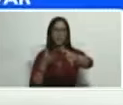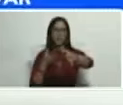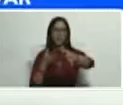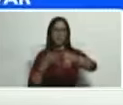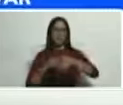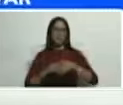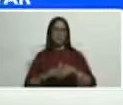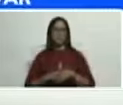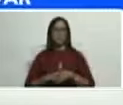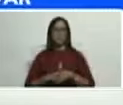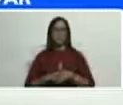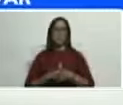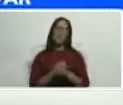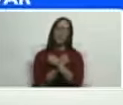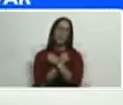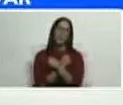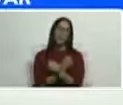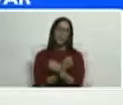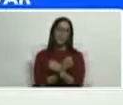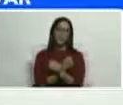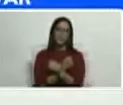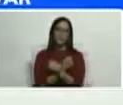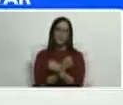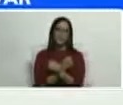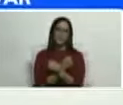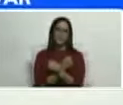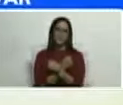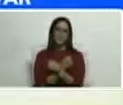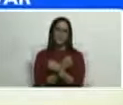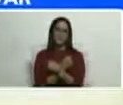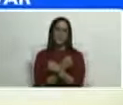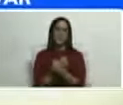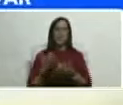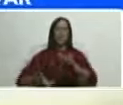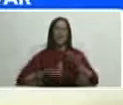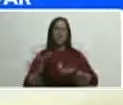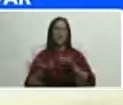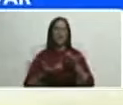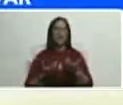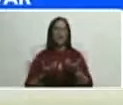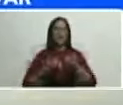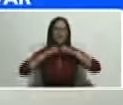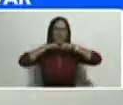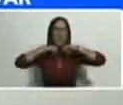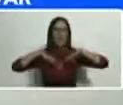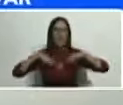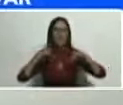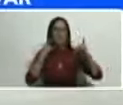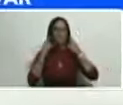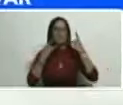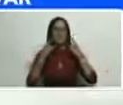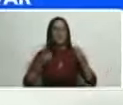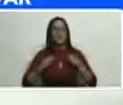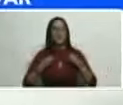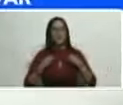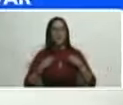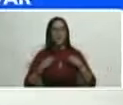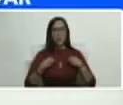Amazona con amor con el fuego sagrado activo y vivo